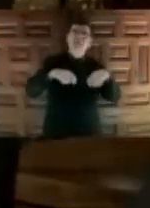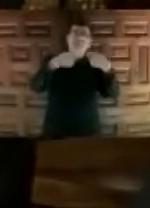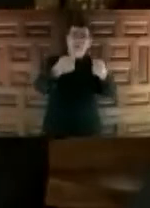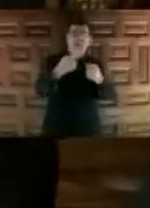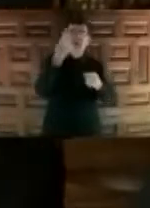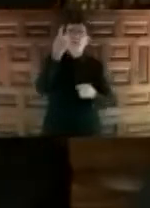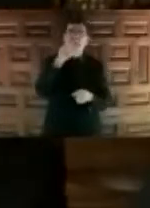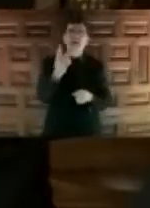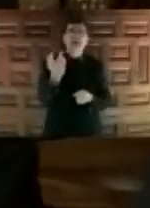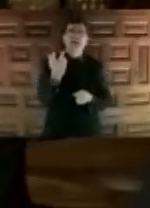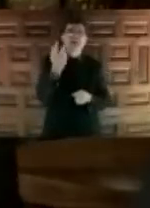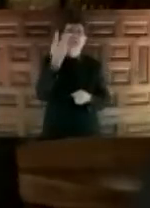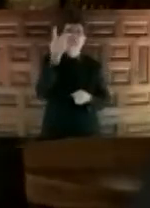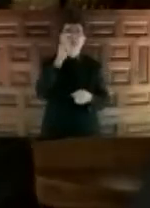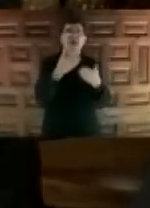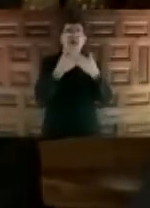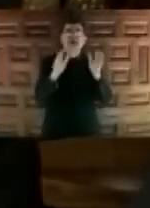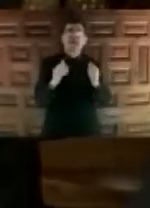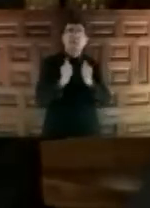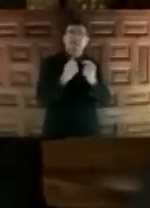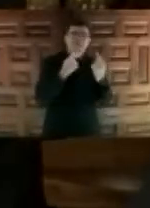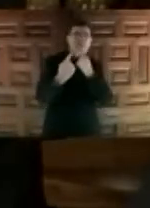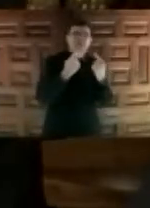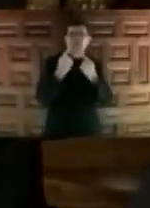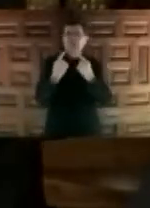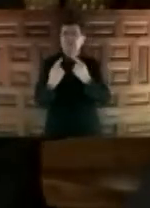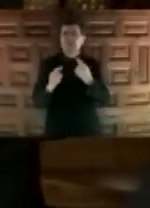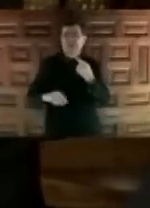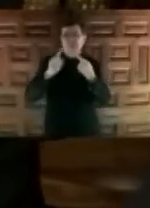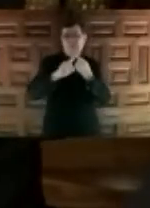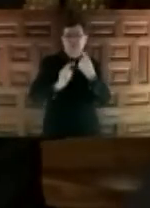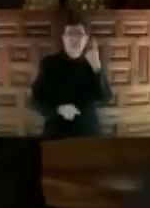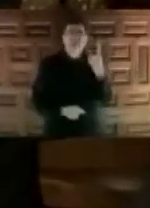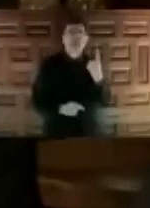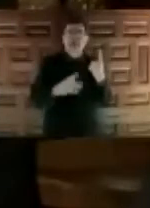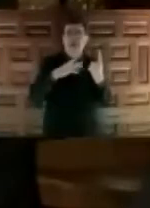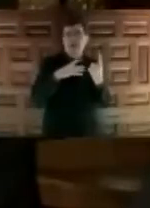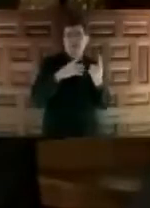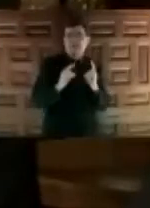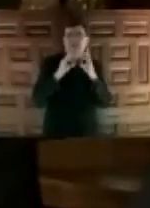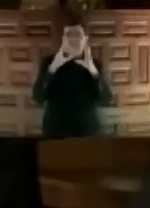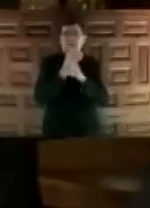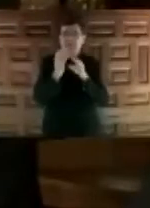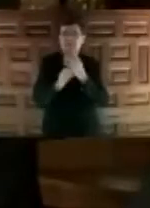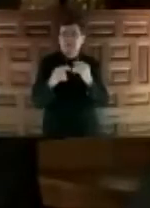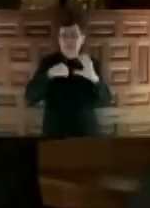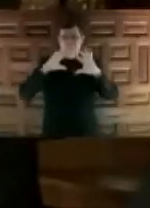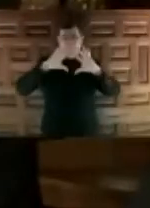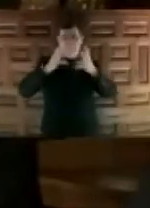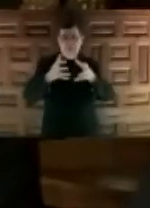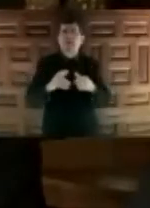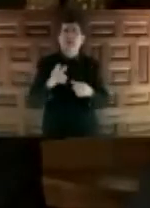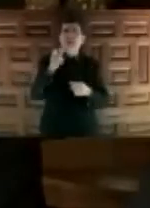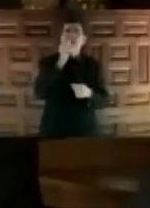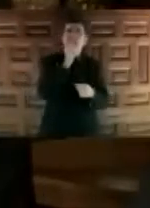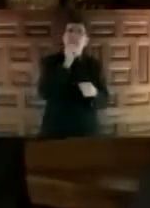considerar para abrir este debate. De entrada, una situación que a escala global